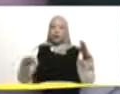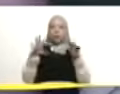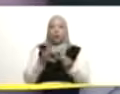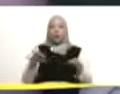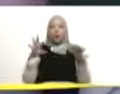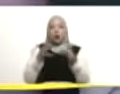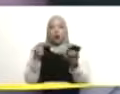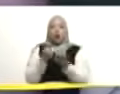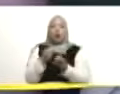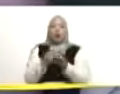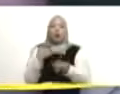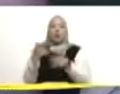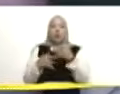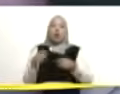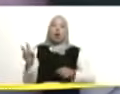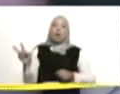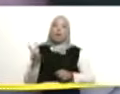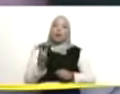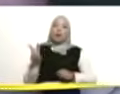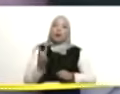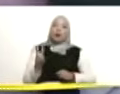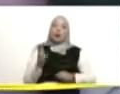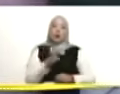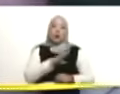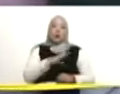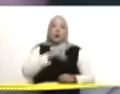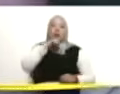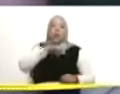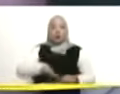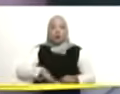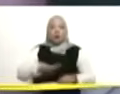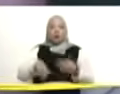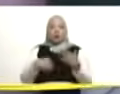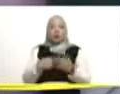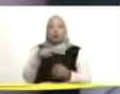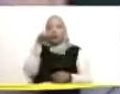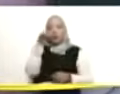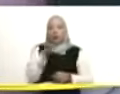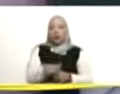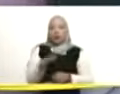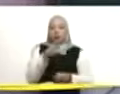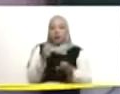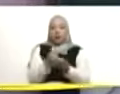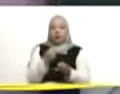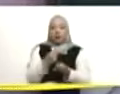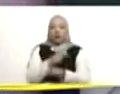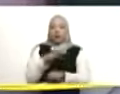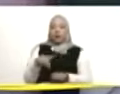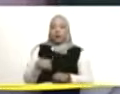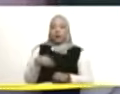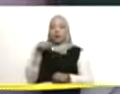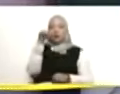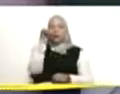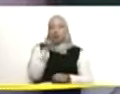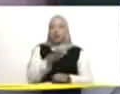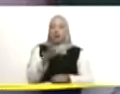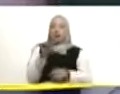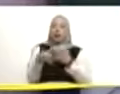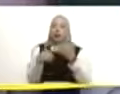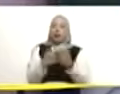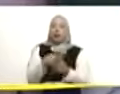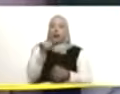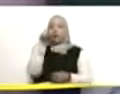sobre esa Venezuela, sobre sus propias historias, que a veces uno los ve también en la calle, es